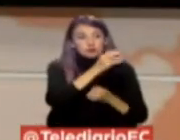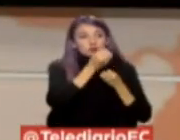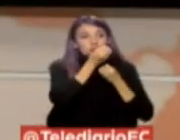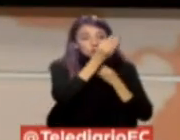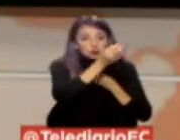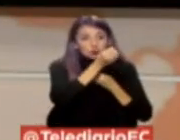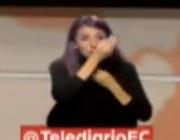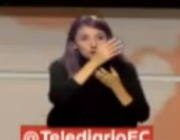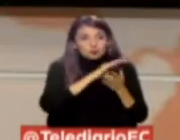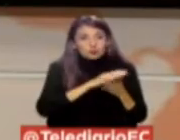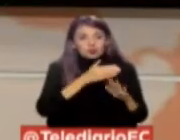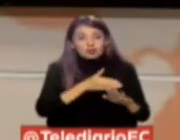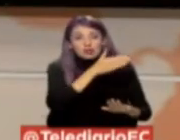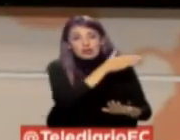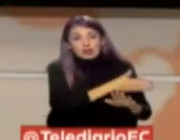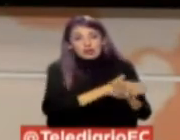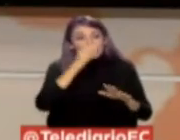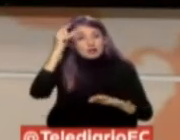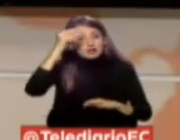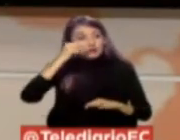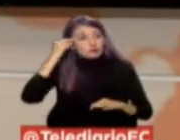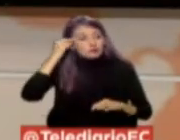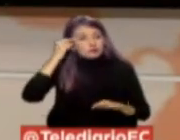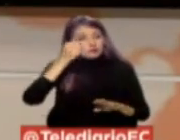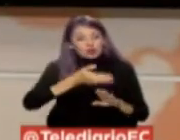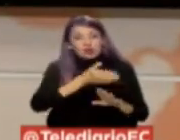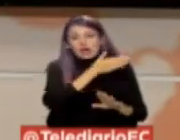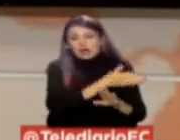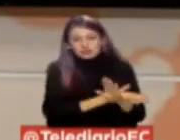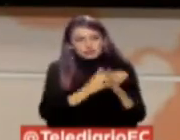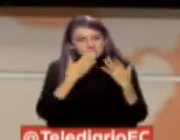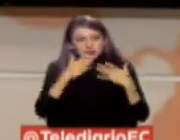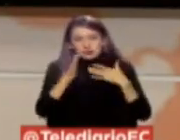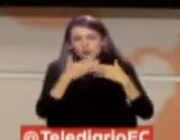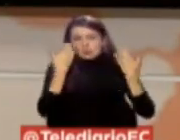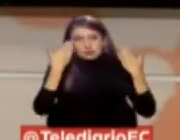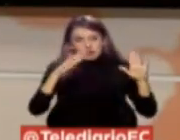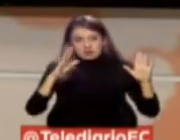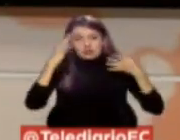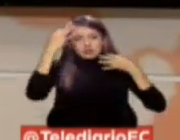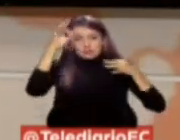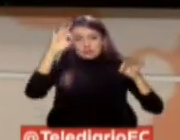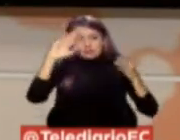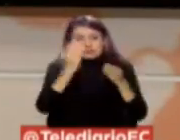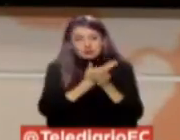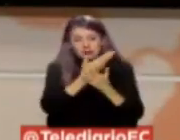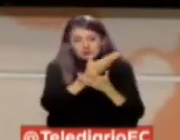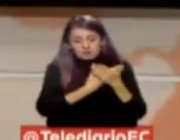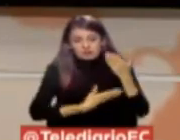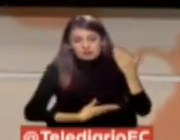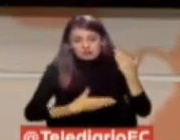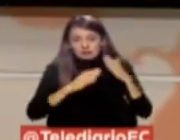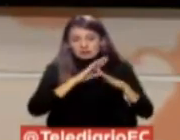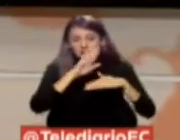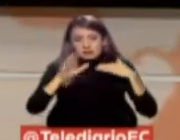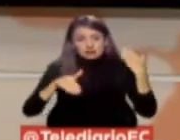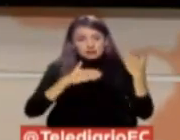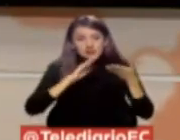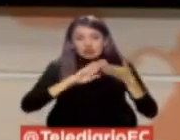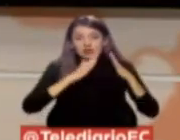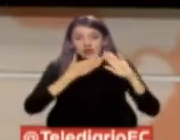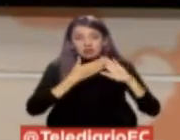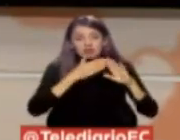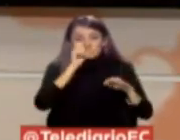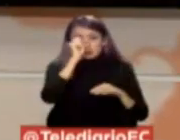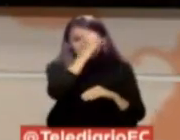hacía varios meses pidió que cualquier documento con el que ingrese cualquier ciudadano que no sea de la comunidad andina, porque eso hay que explicarlo, todos los ciudadanos de la